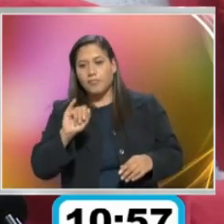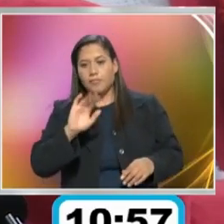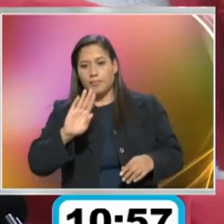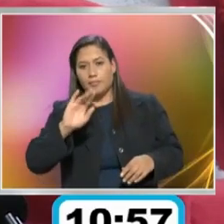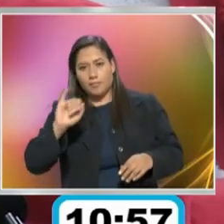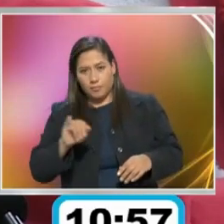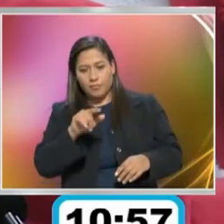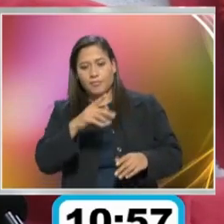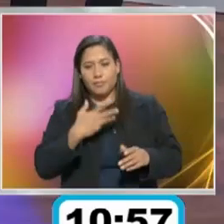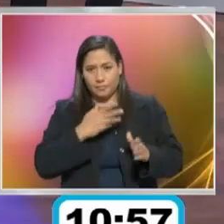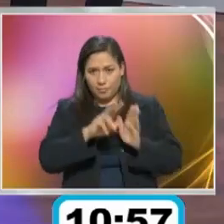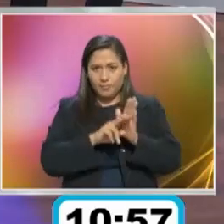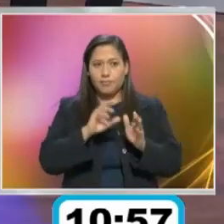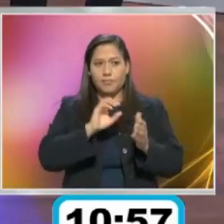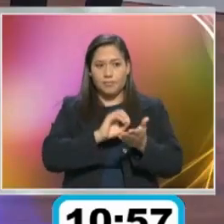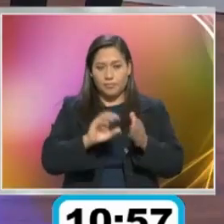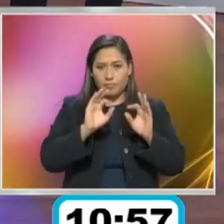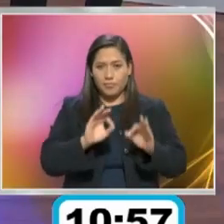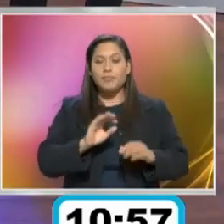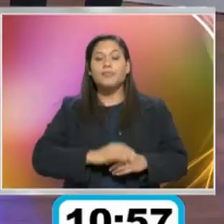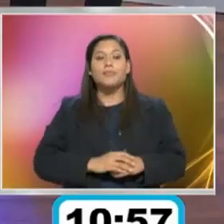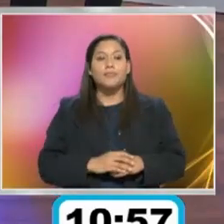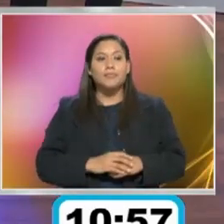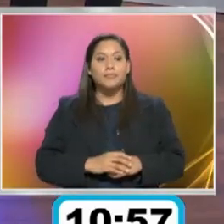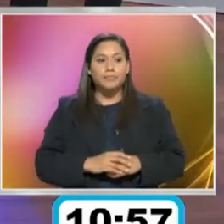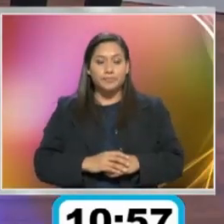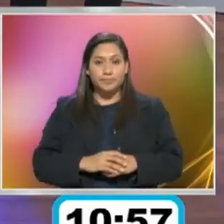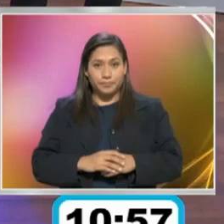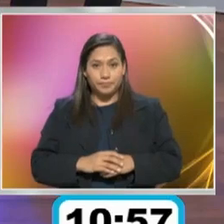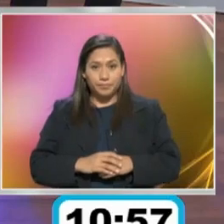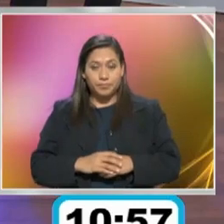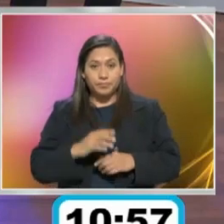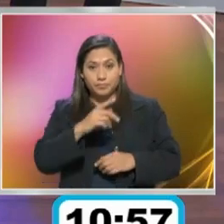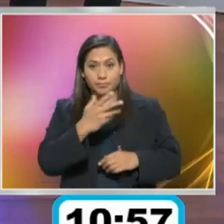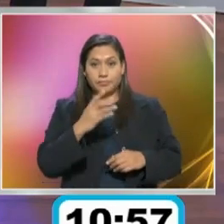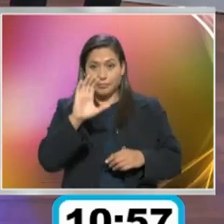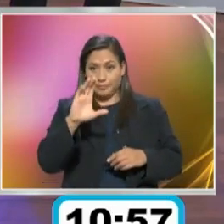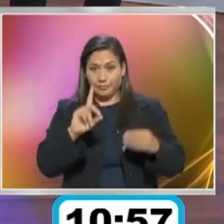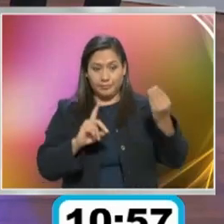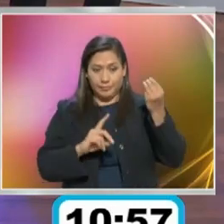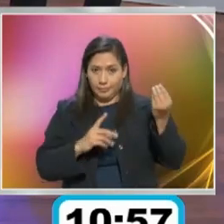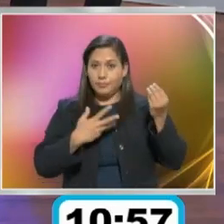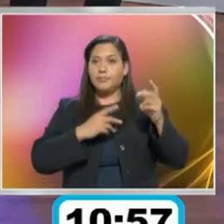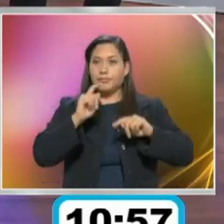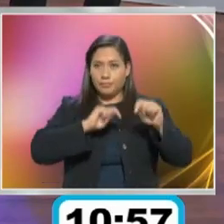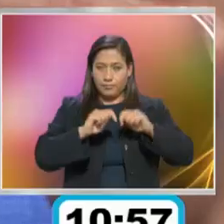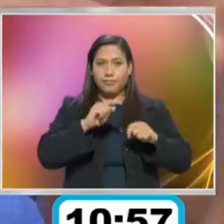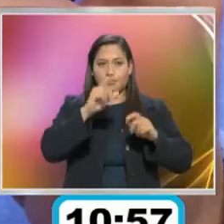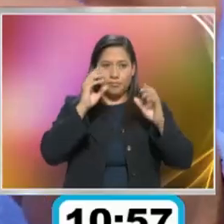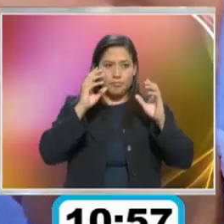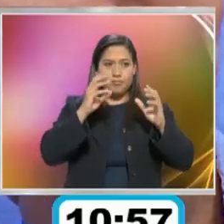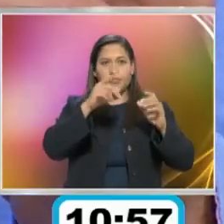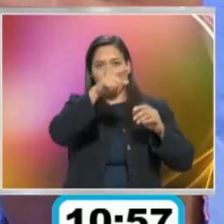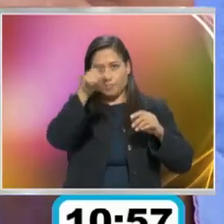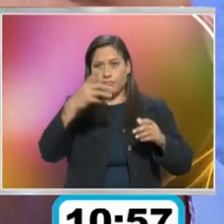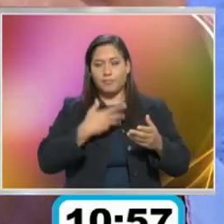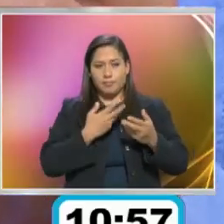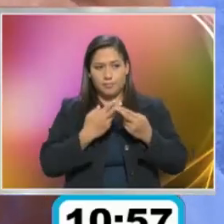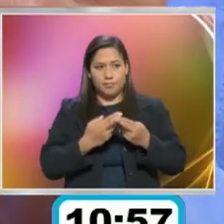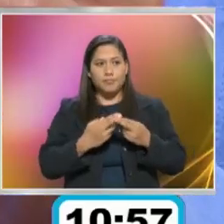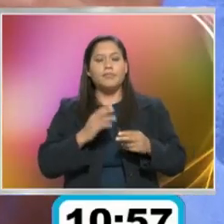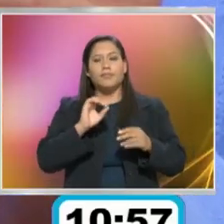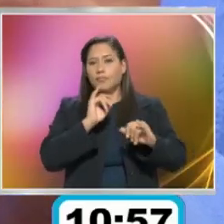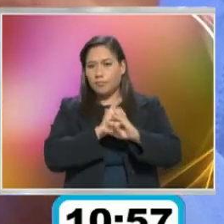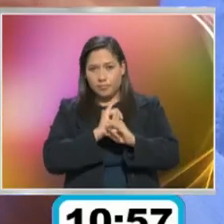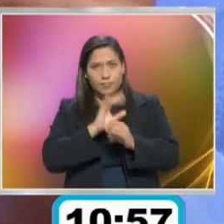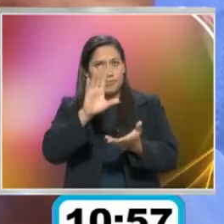video oficial, ahí lo pueden ver. Está buenísimo. Y también ya tenemos aquí el disco que también ya está disponible. Está en todas las tiendas comerciales disponibles. Perfecto. Y plataformas